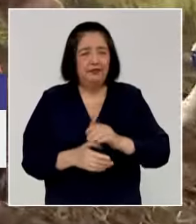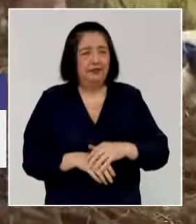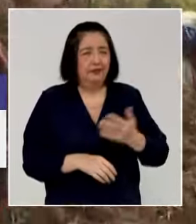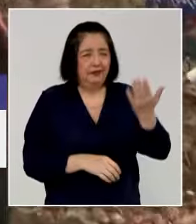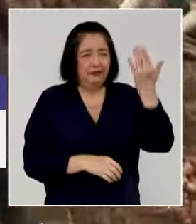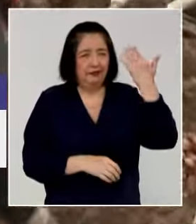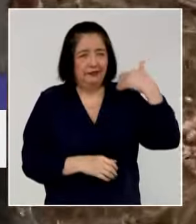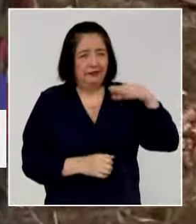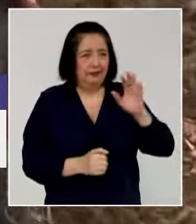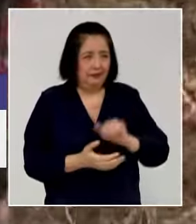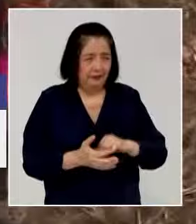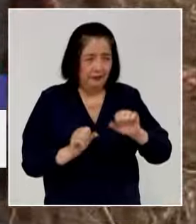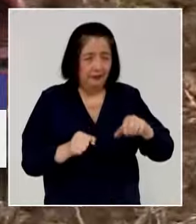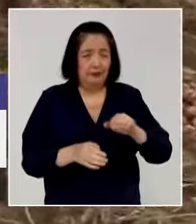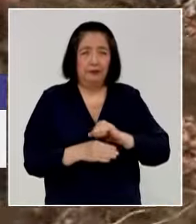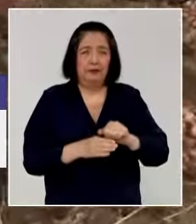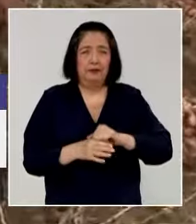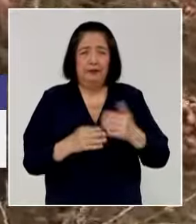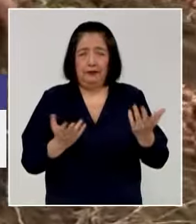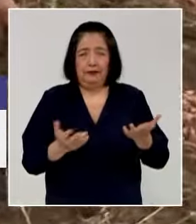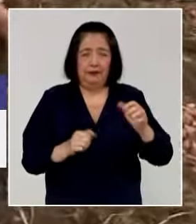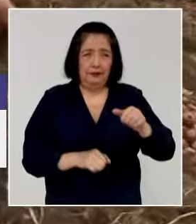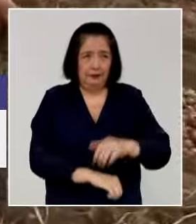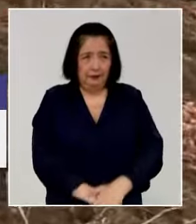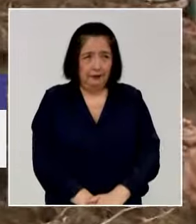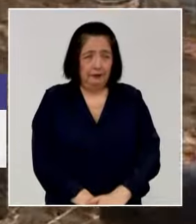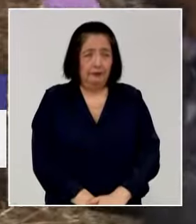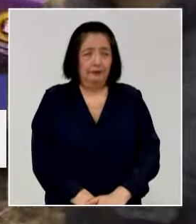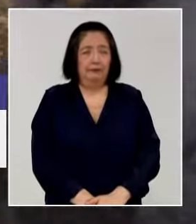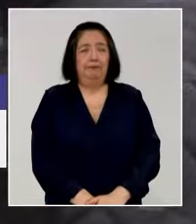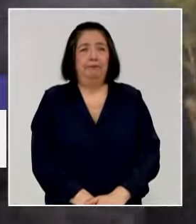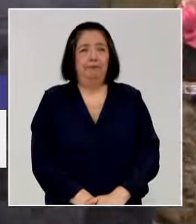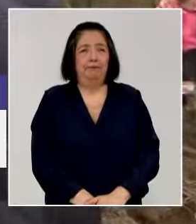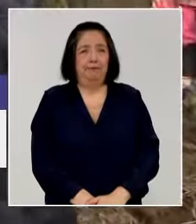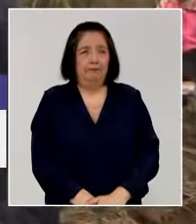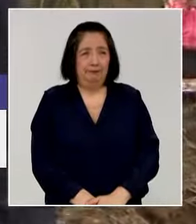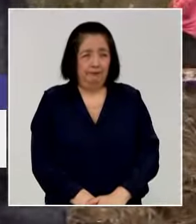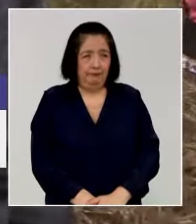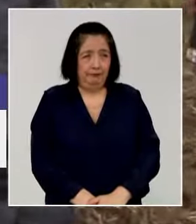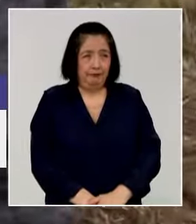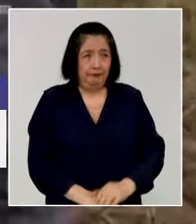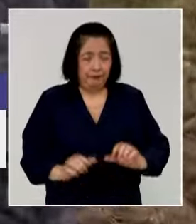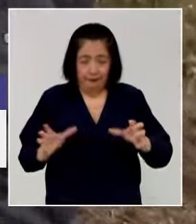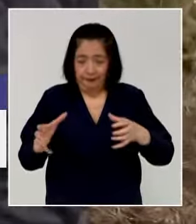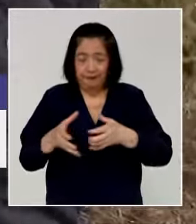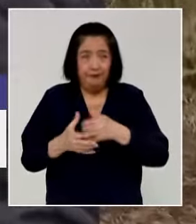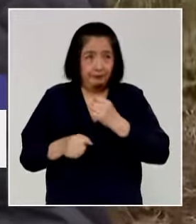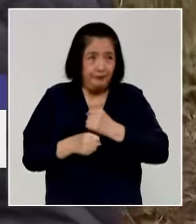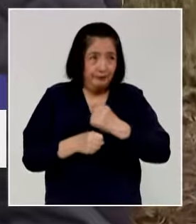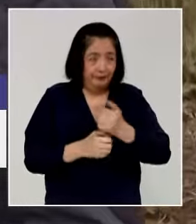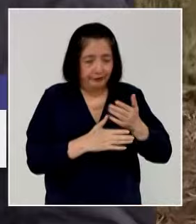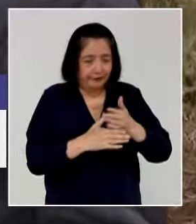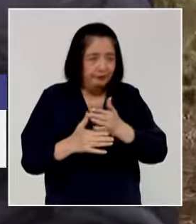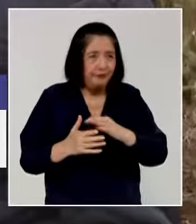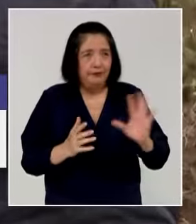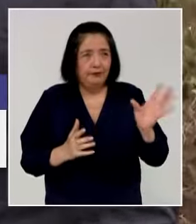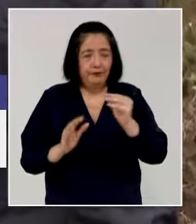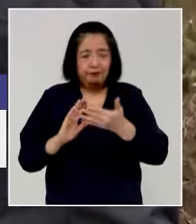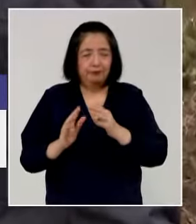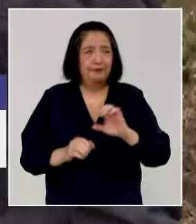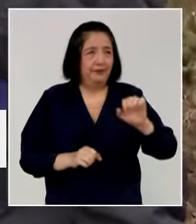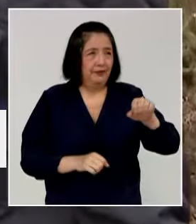milenario que se sigue practicando en este sector del distrito de Lares. El ayni, ¿no? Sí. Están apoyándose todos la comunidad.